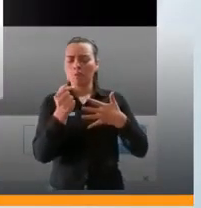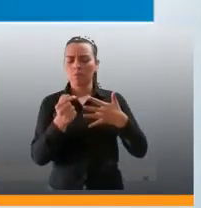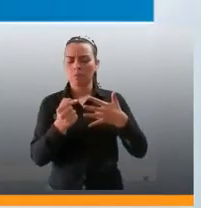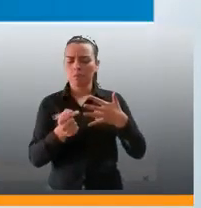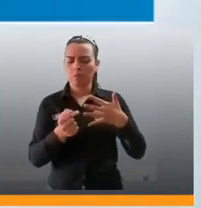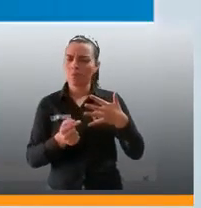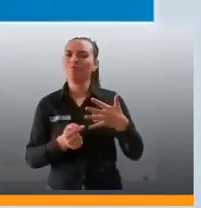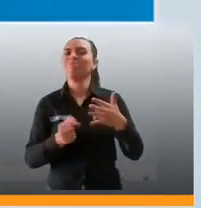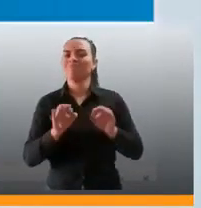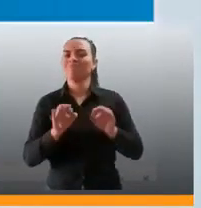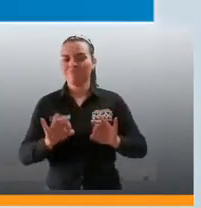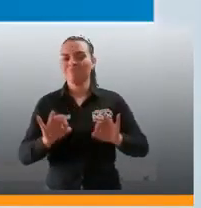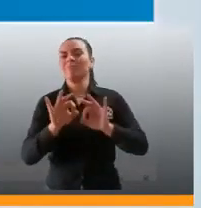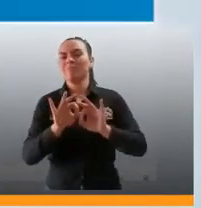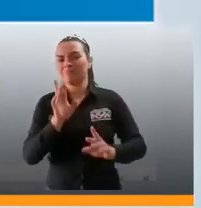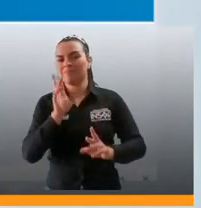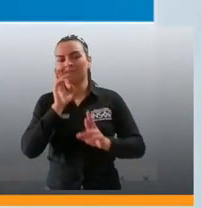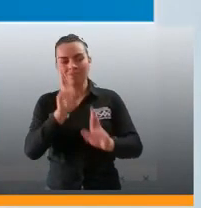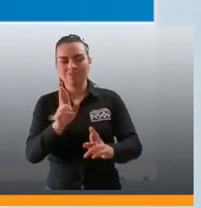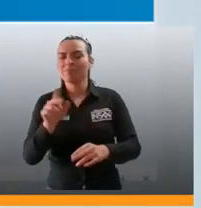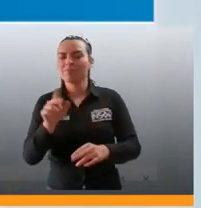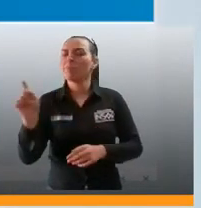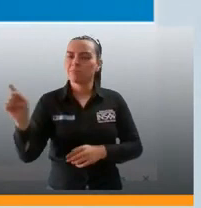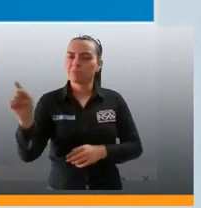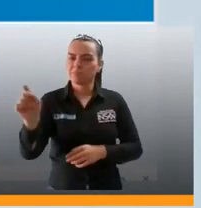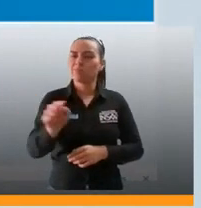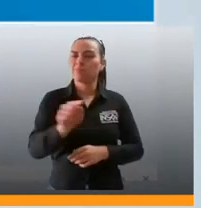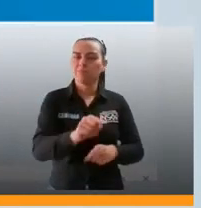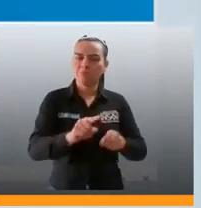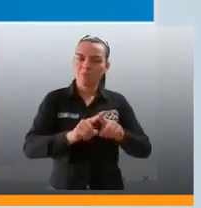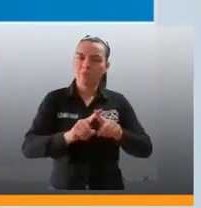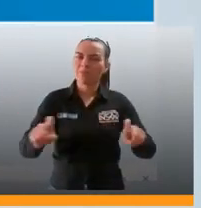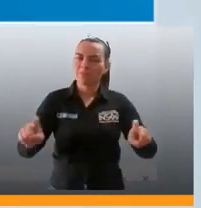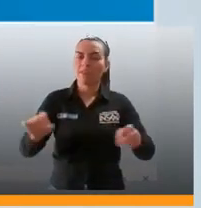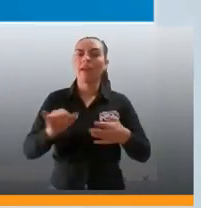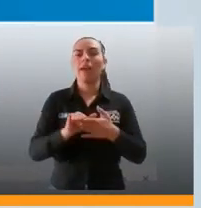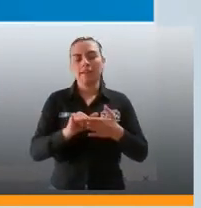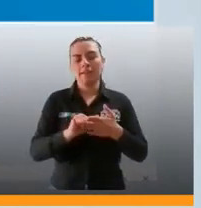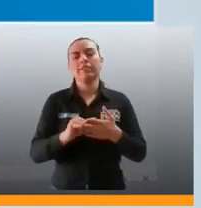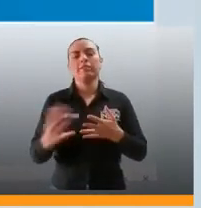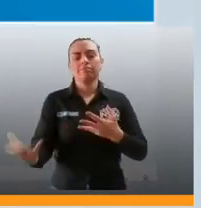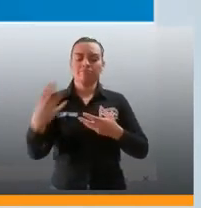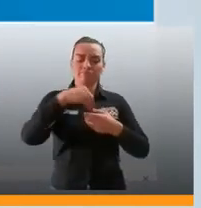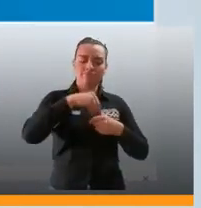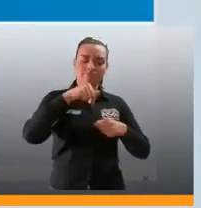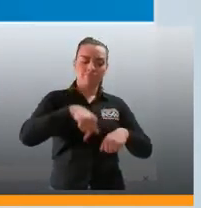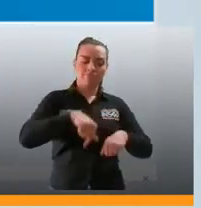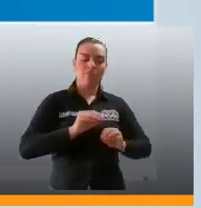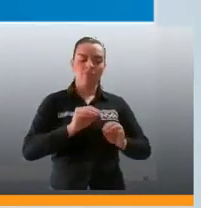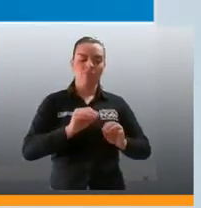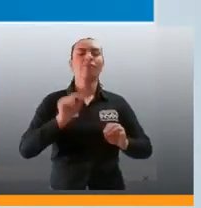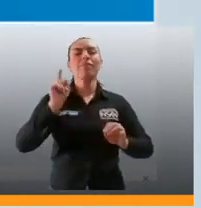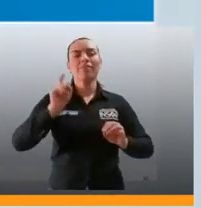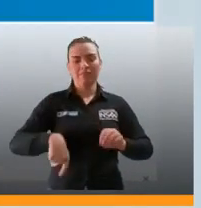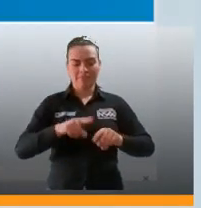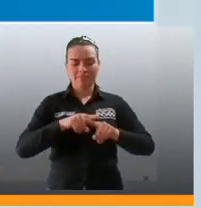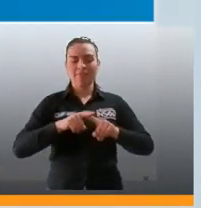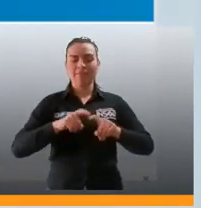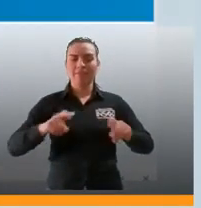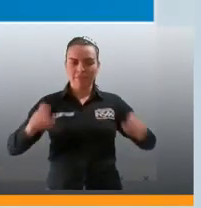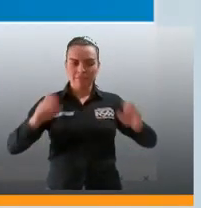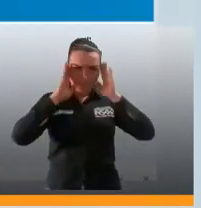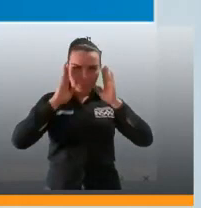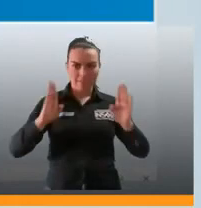reconocerse y tiene que verse integrado a nuestra formación. en este momento se están, por